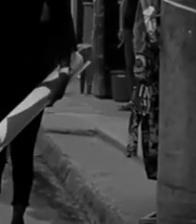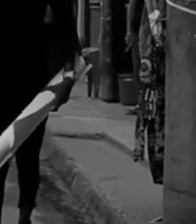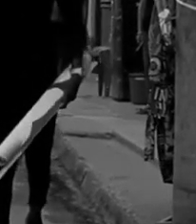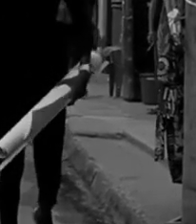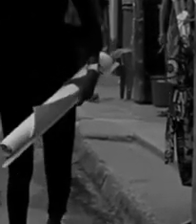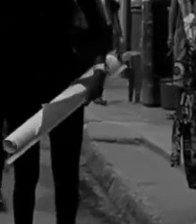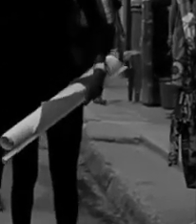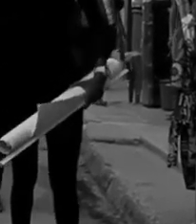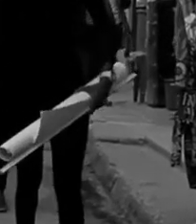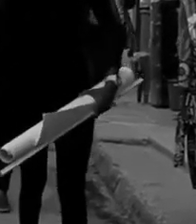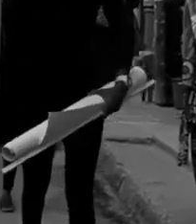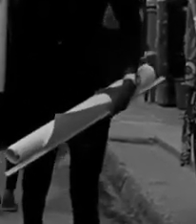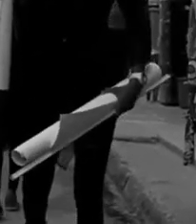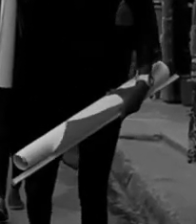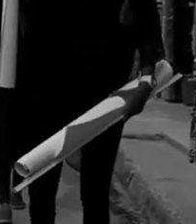yo